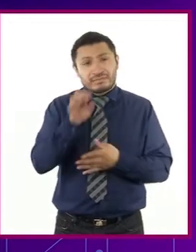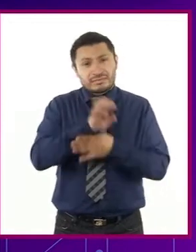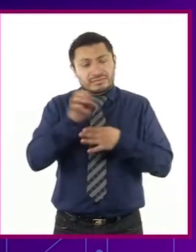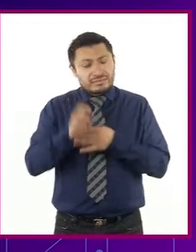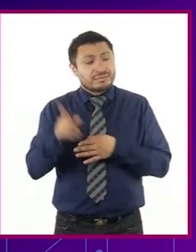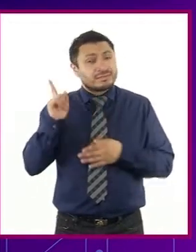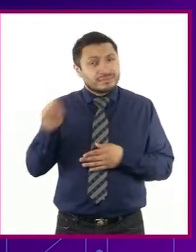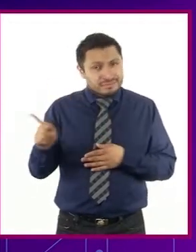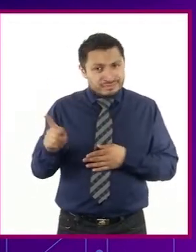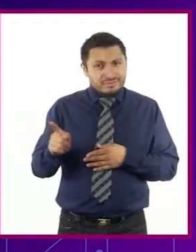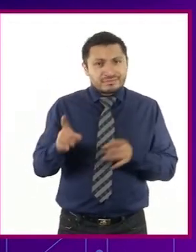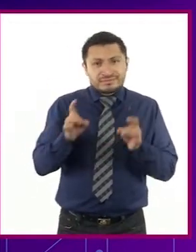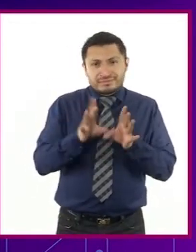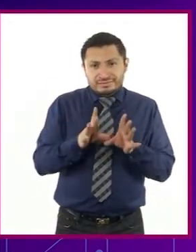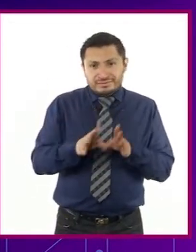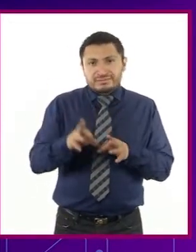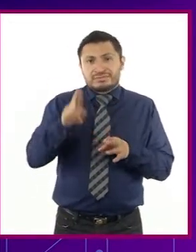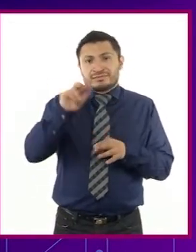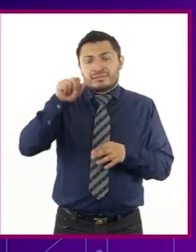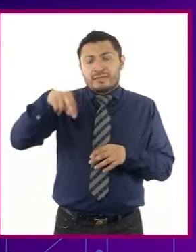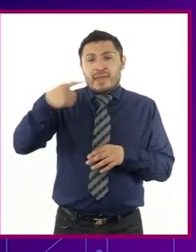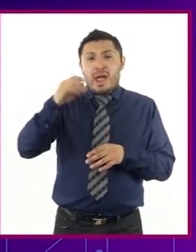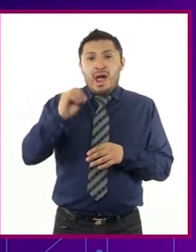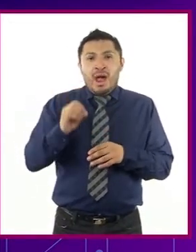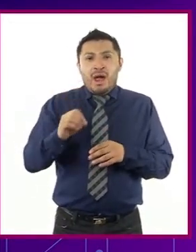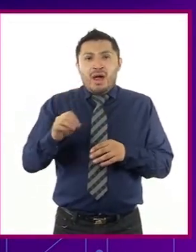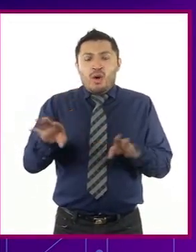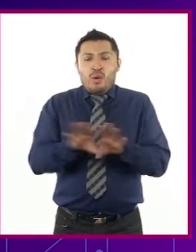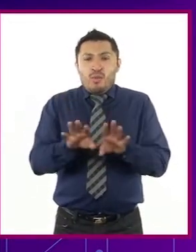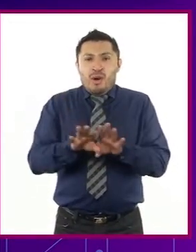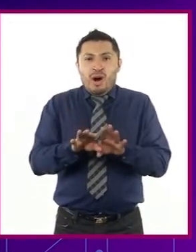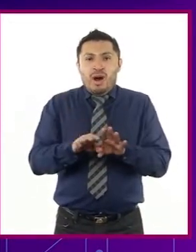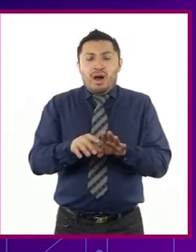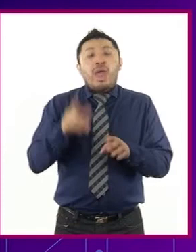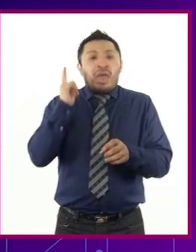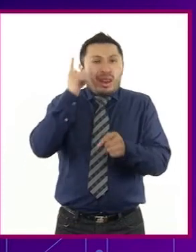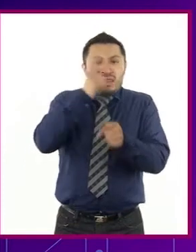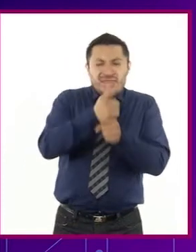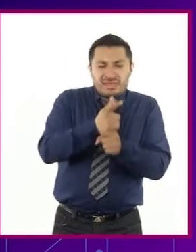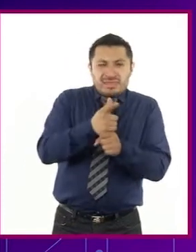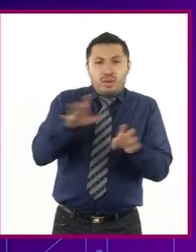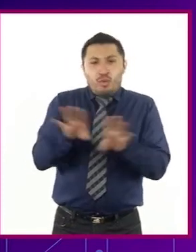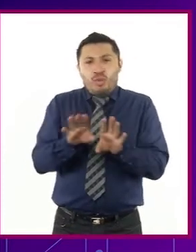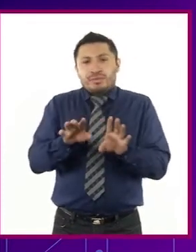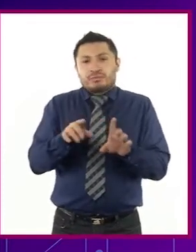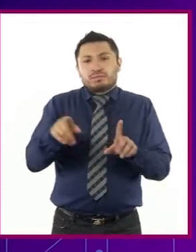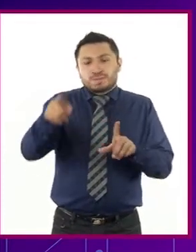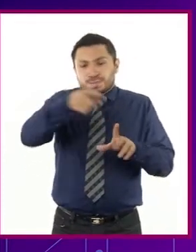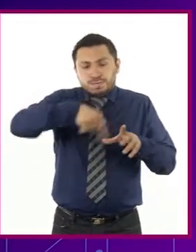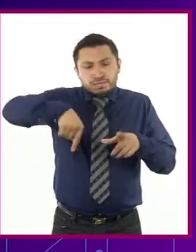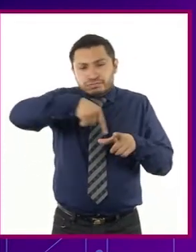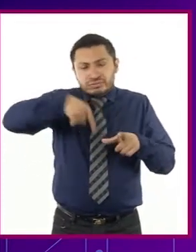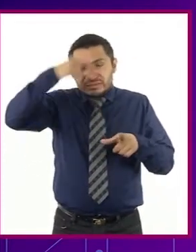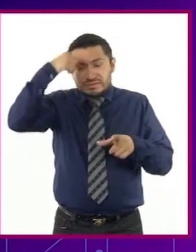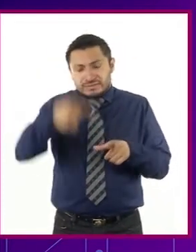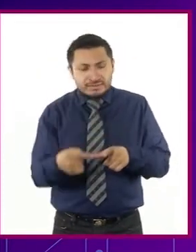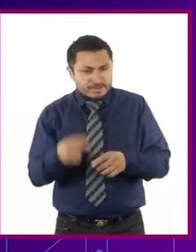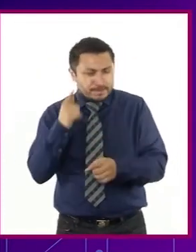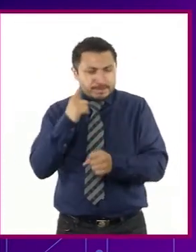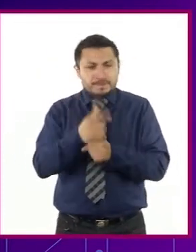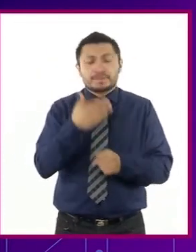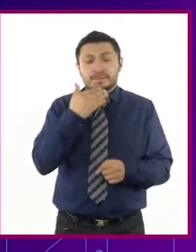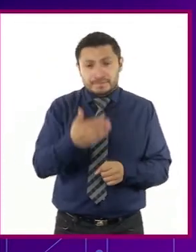situación, el rango fue el parámetro que nos ayudó a tomar la decisión, cuando las medidas de tendencia central no ayudaron